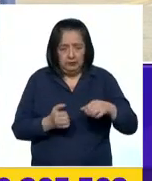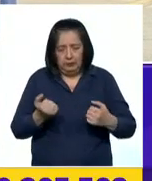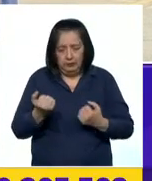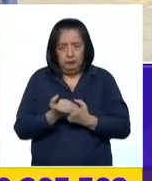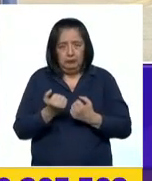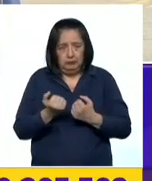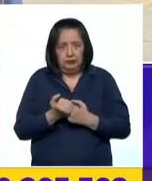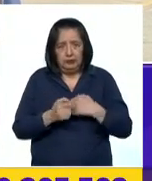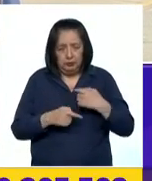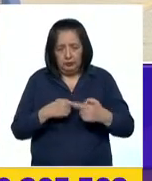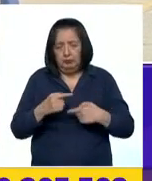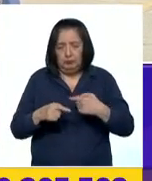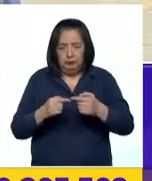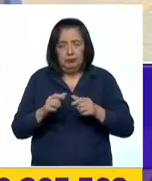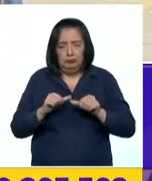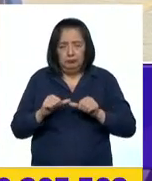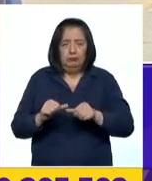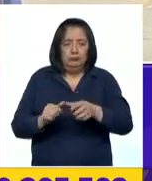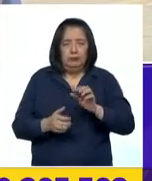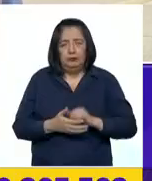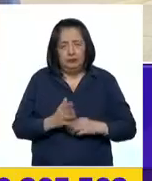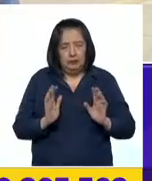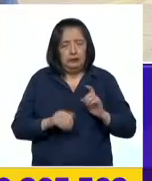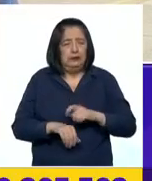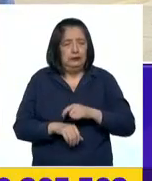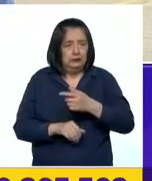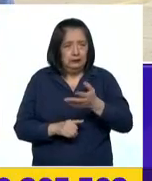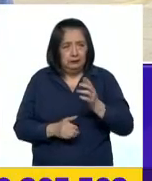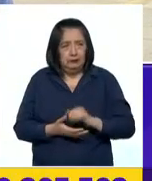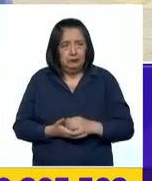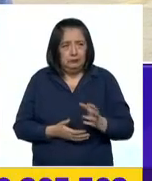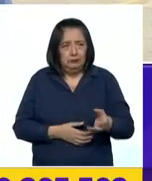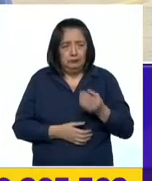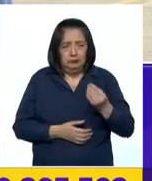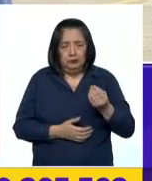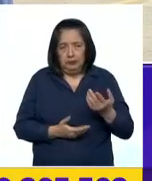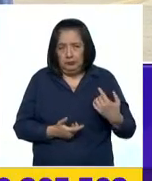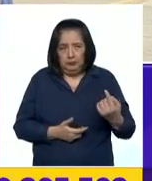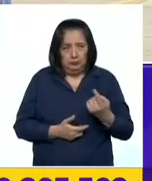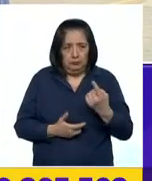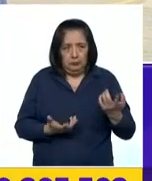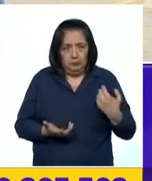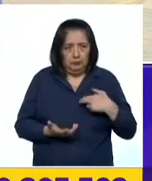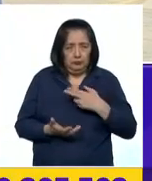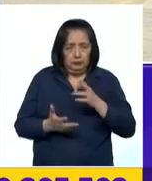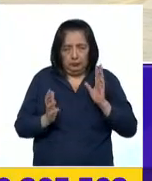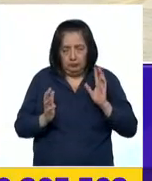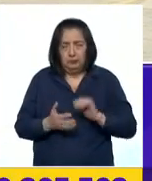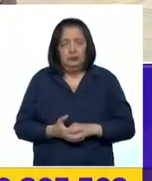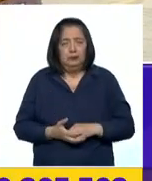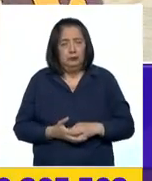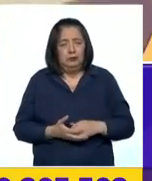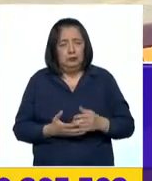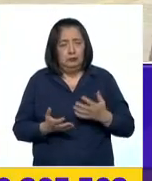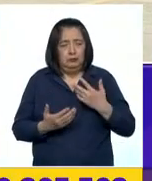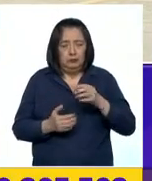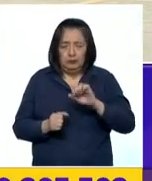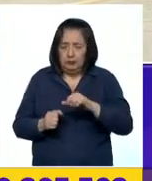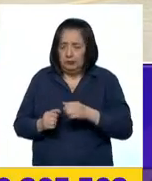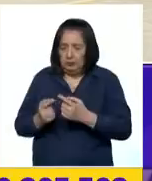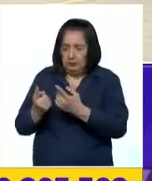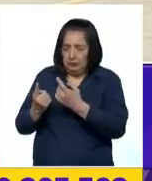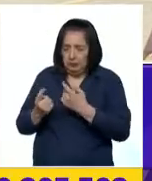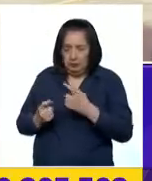sea constante durante el tiempo, porque no solamente estamos luchando, vuelvo a repetir. Lorena, si tienes